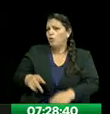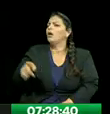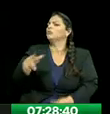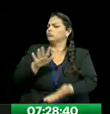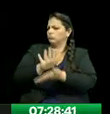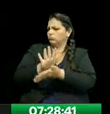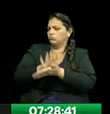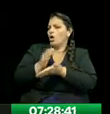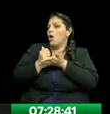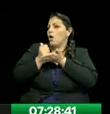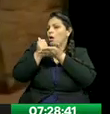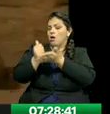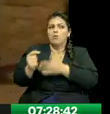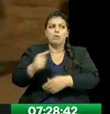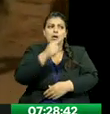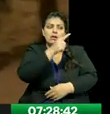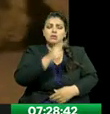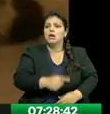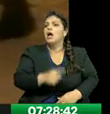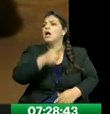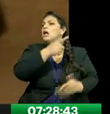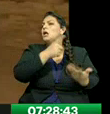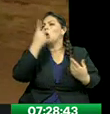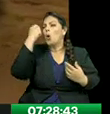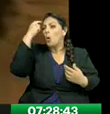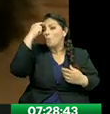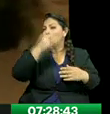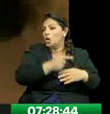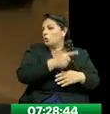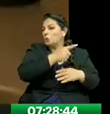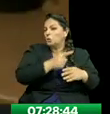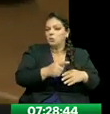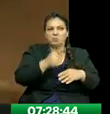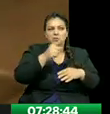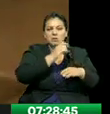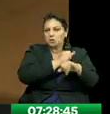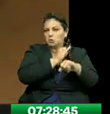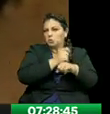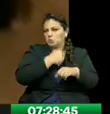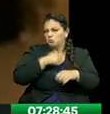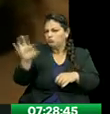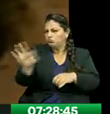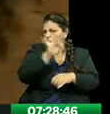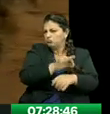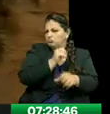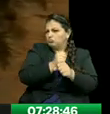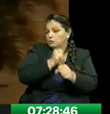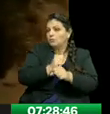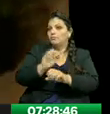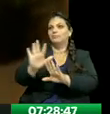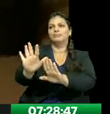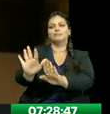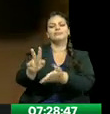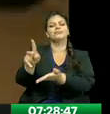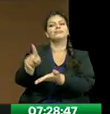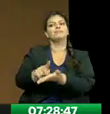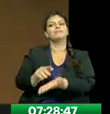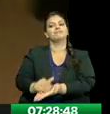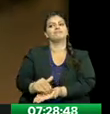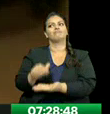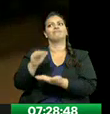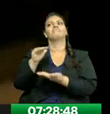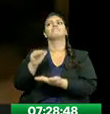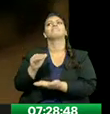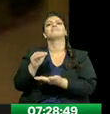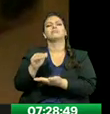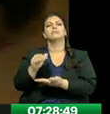exorbitantes sumas de dinero. Las aprehensiones se efectuaron esta madrugada durante la